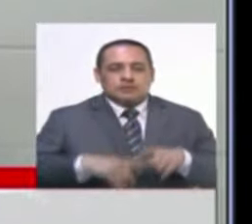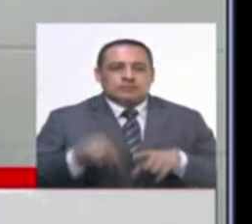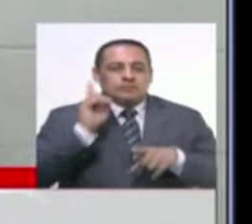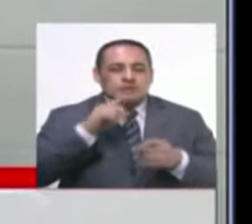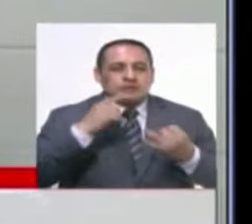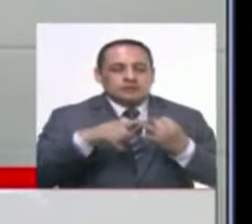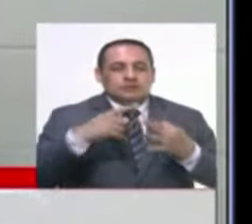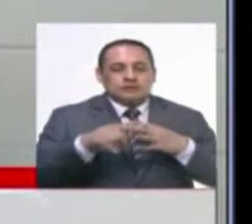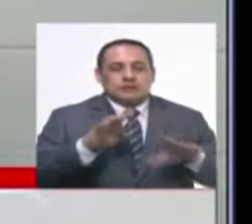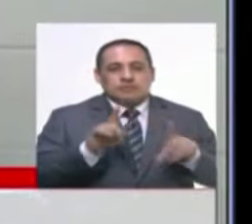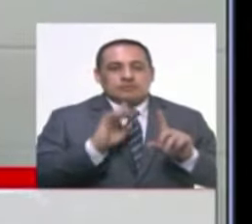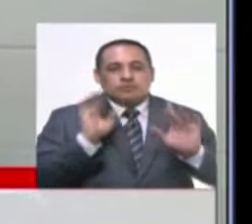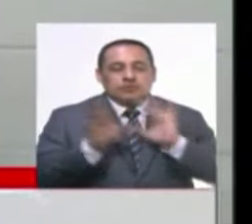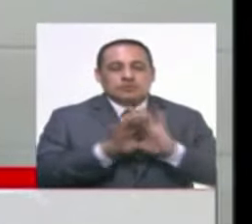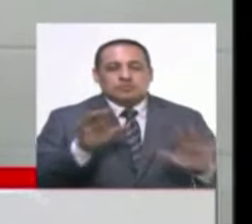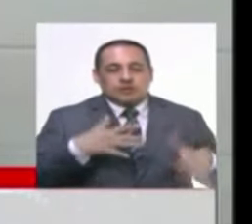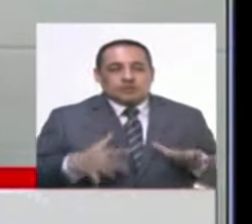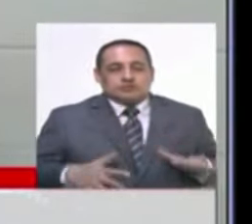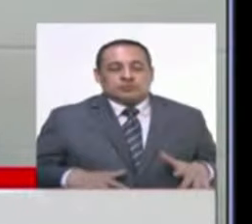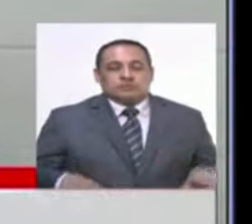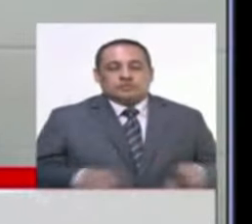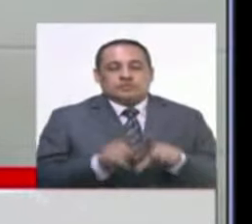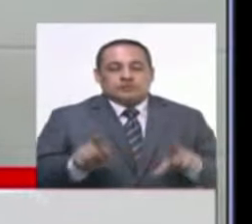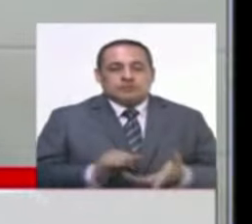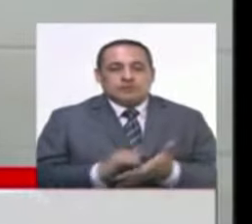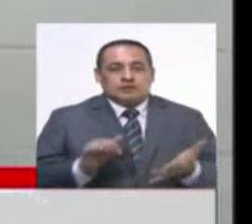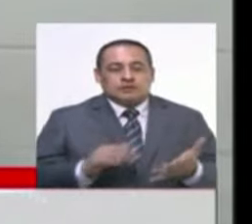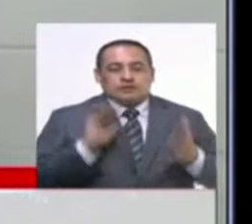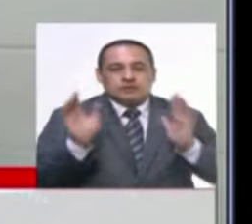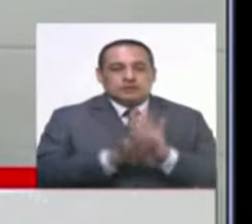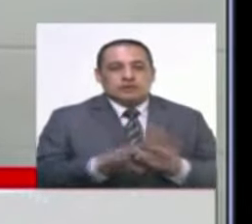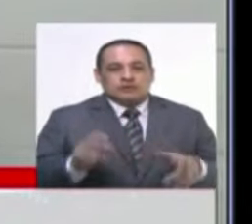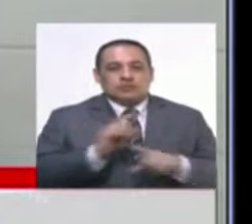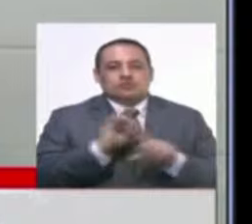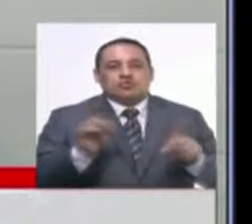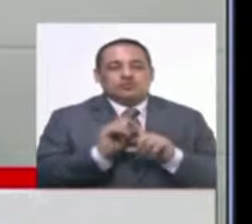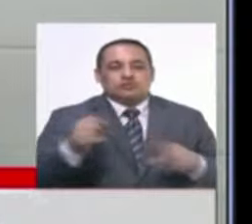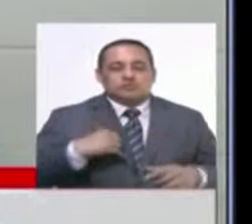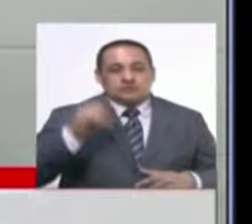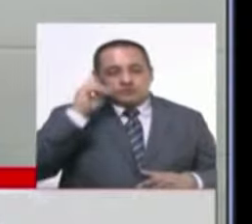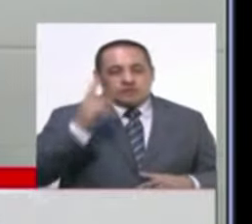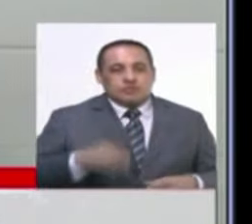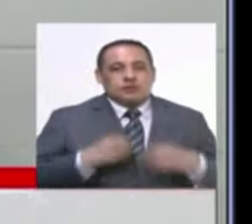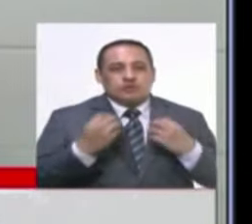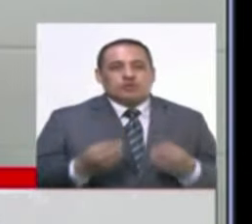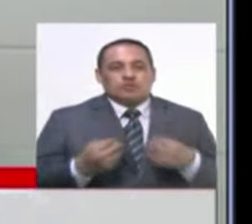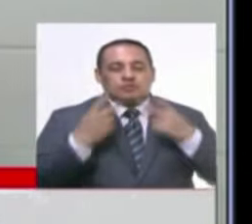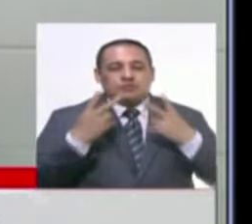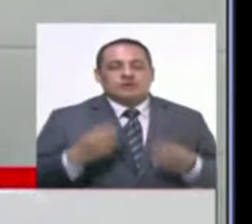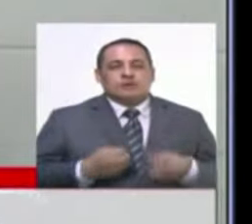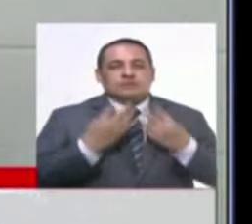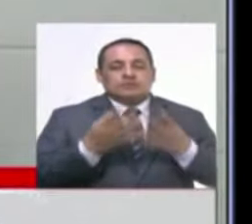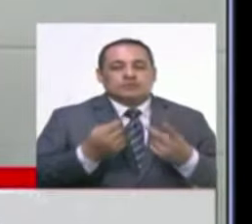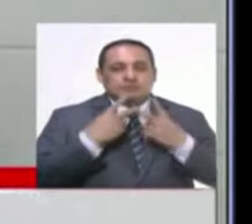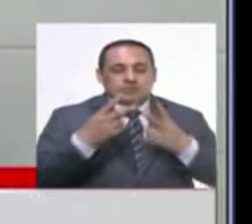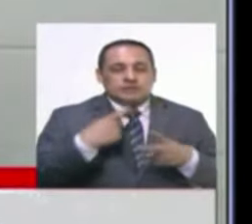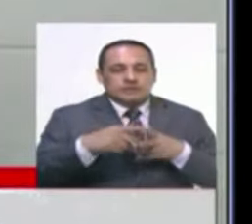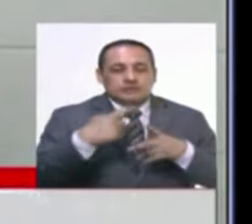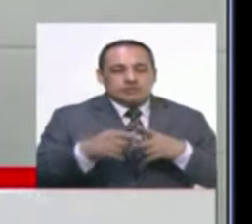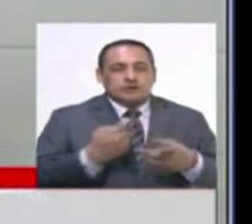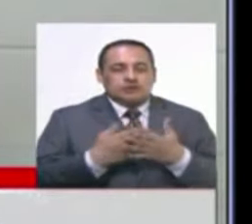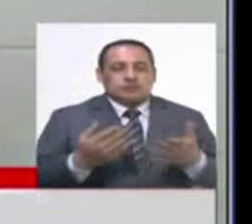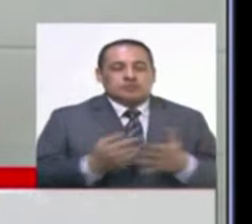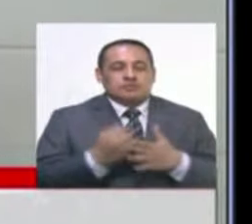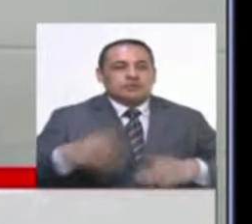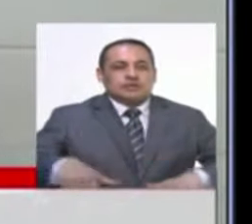de repente será su nerviosismo, de repente no sabrá cómo afrontar esta situación. Yo desde